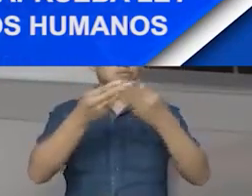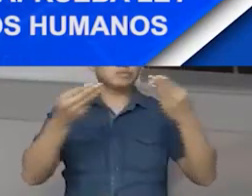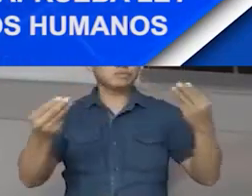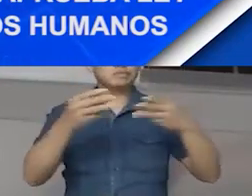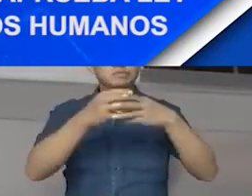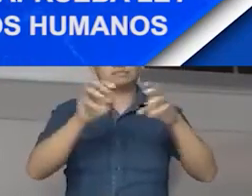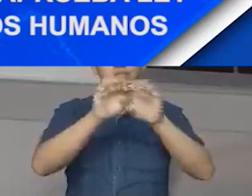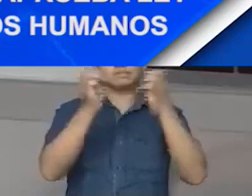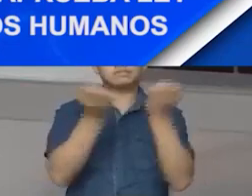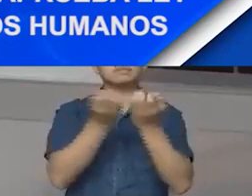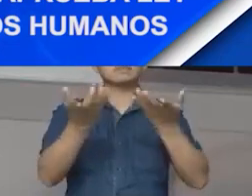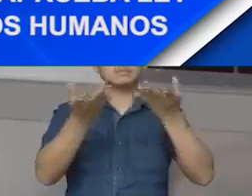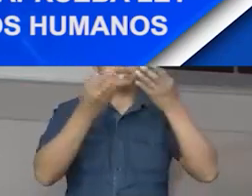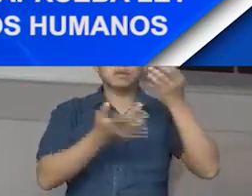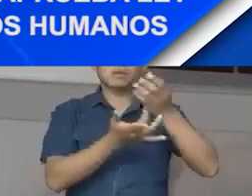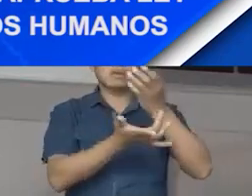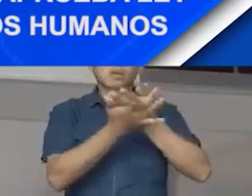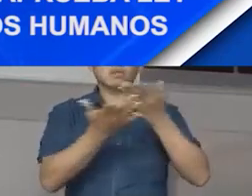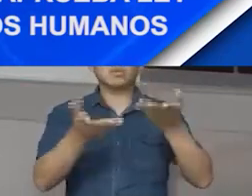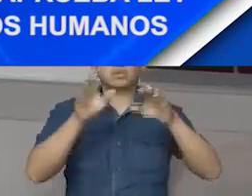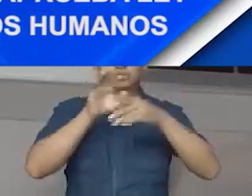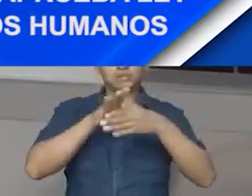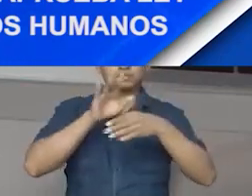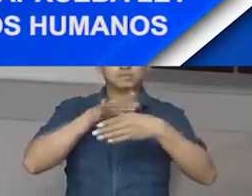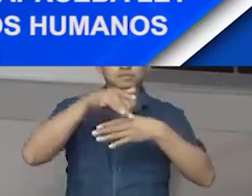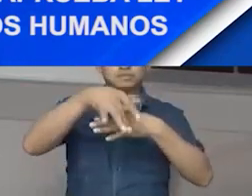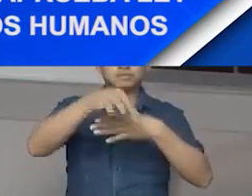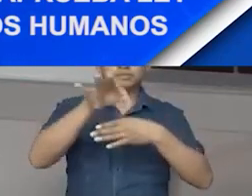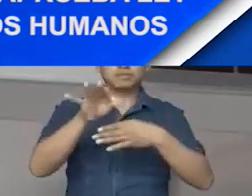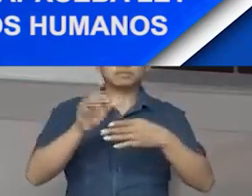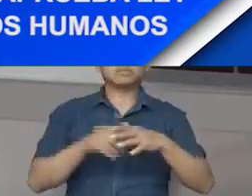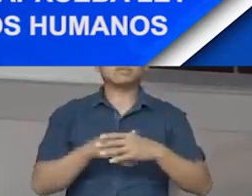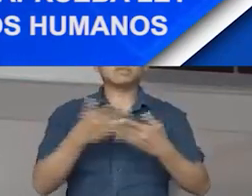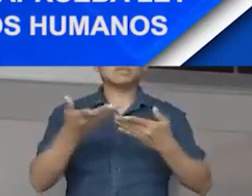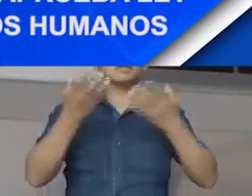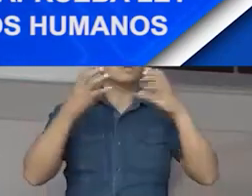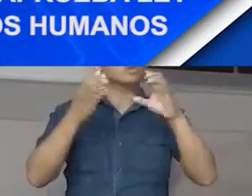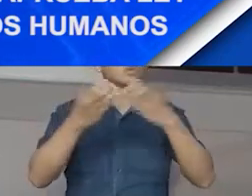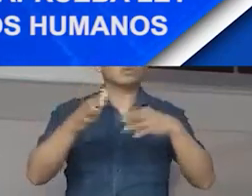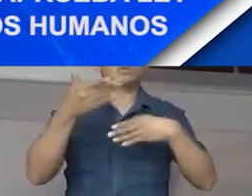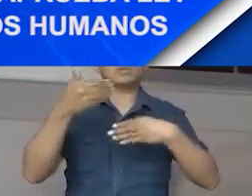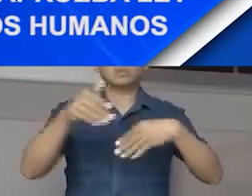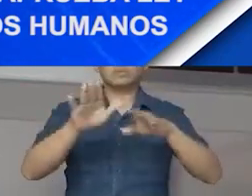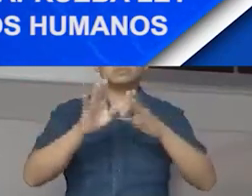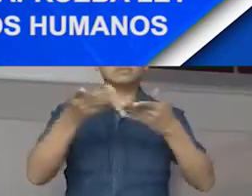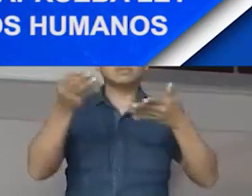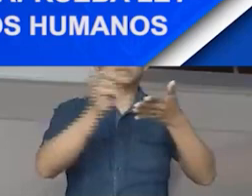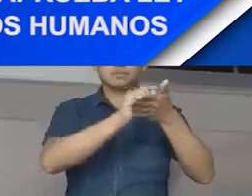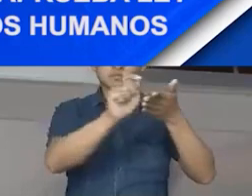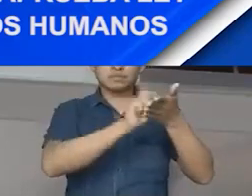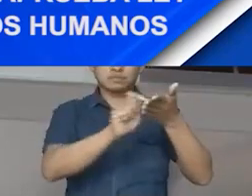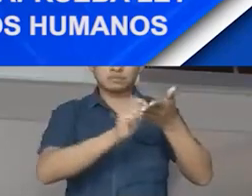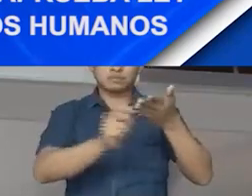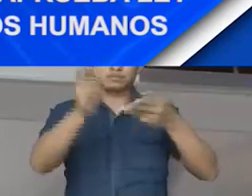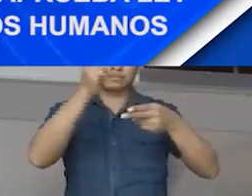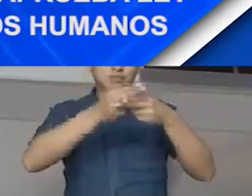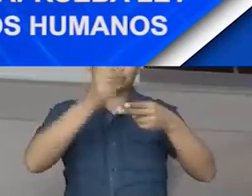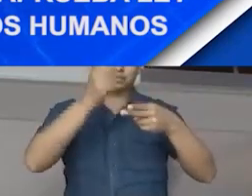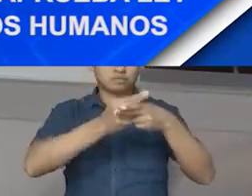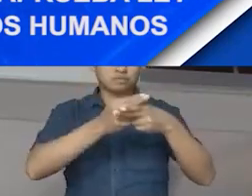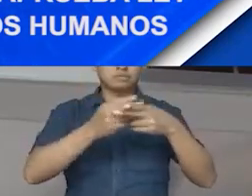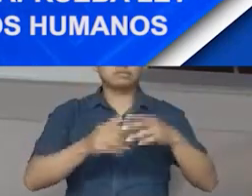y sistemas informáticos y de oficinas, mobiliarios y cualquier otro bien que estén inscritos a nombre de